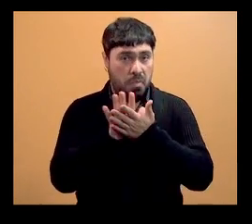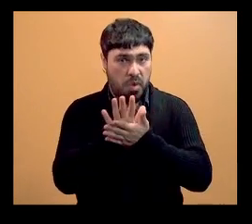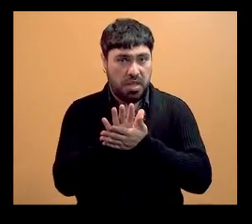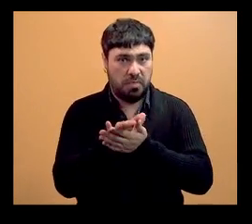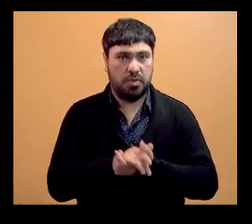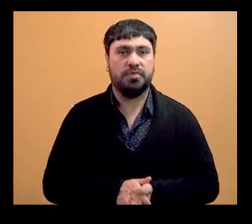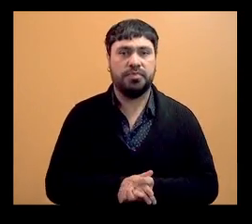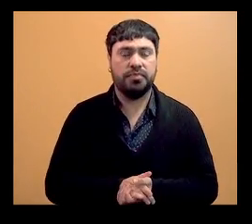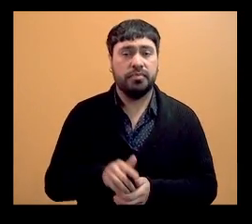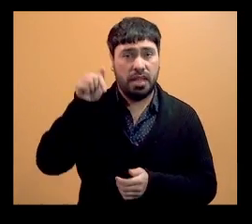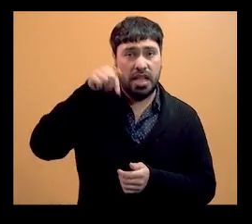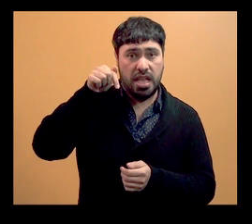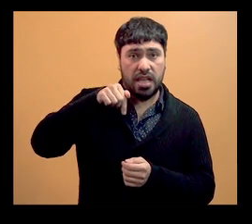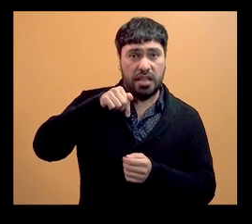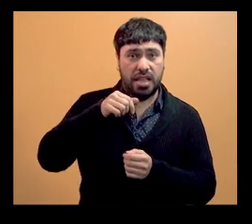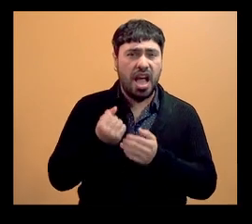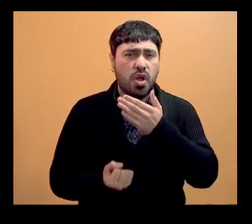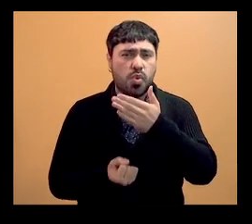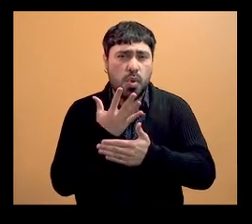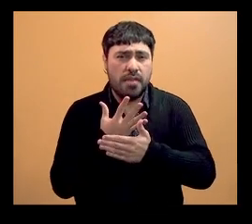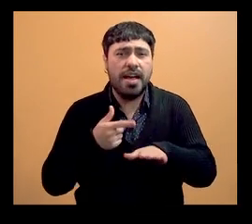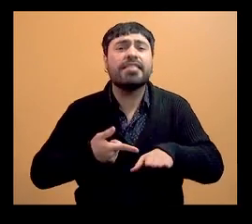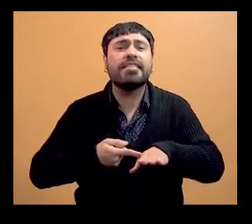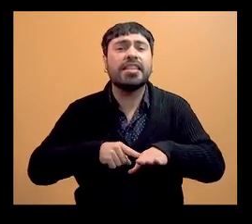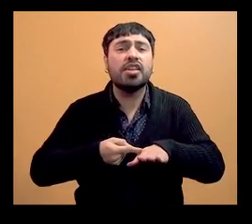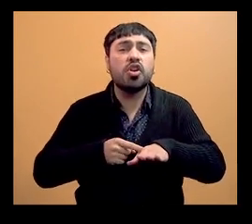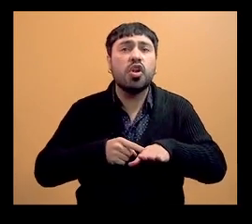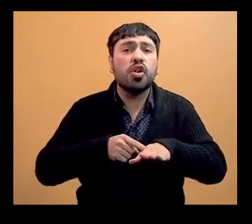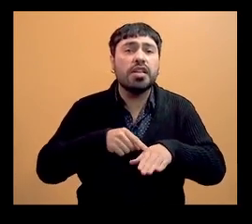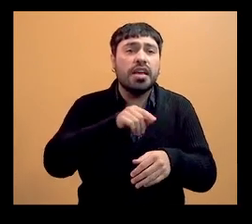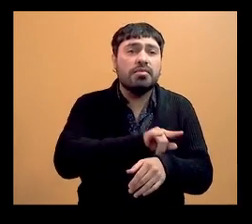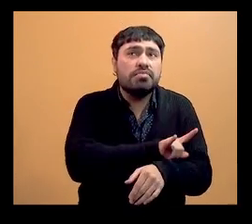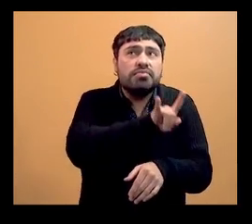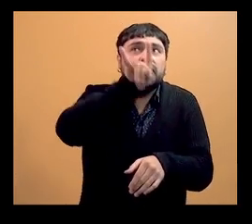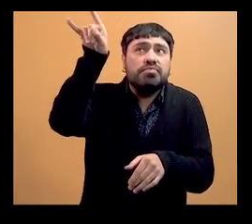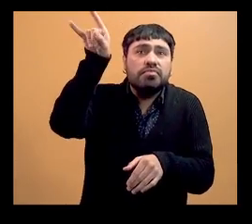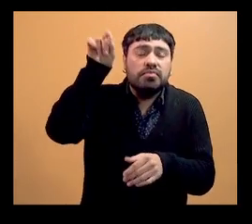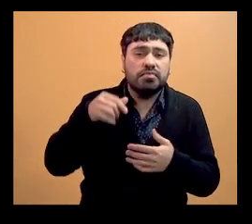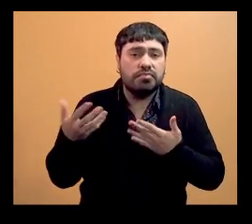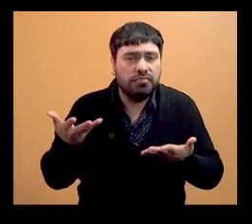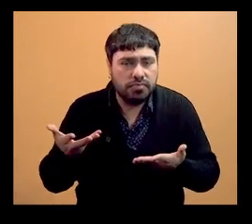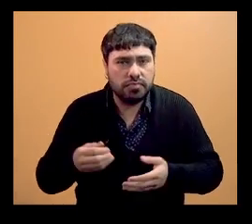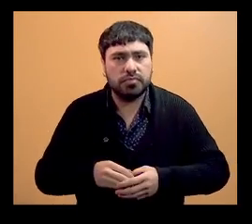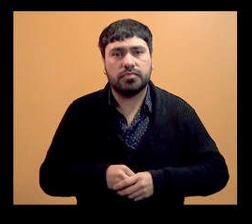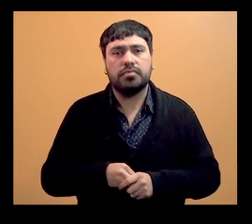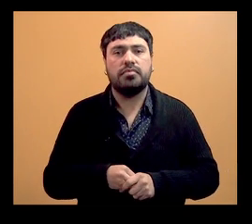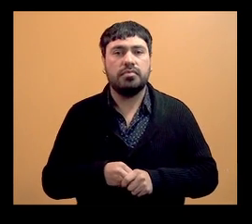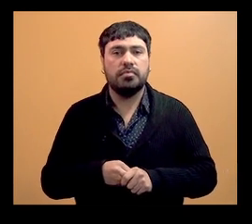inicio de esta carrera espacial que se caracteriza por el programa Apolo y por los intentos rusos también, por supuesto,